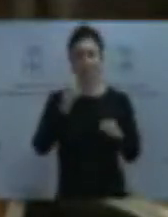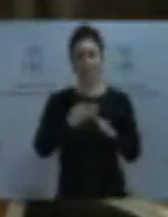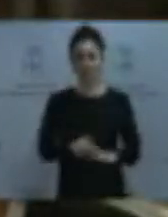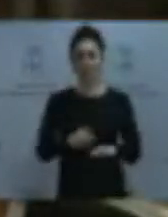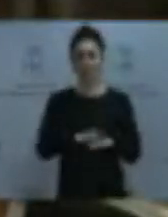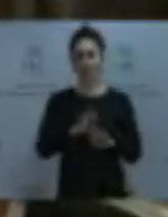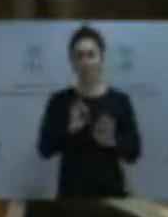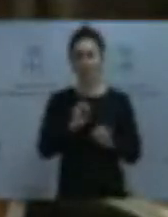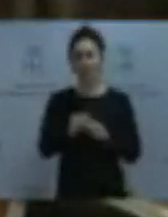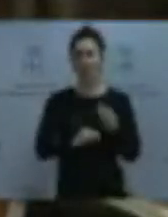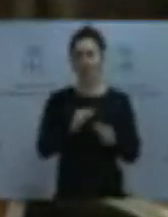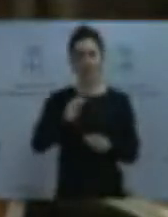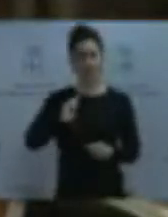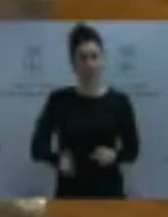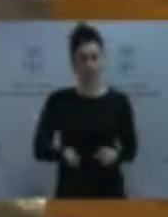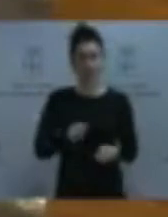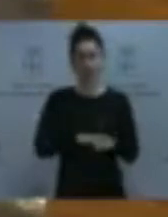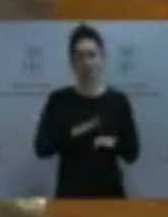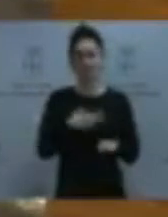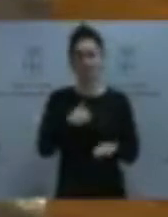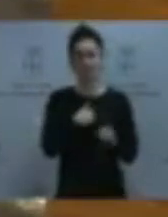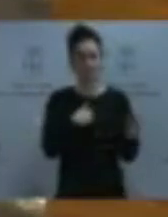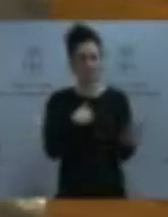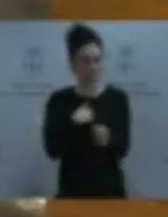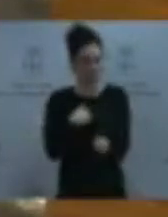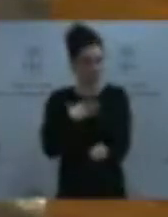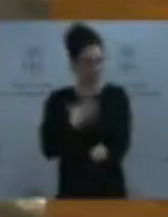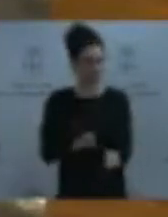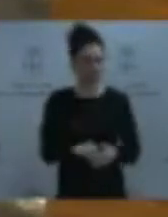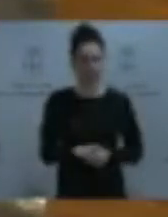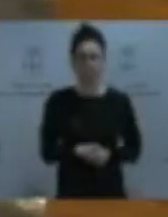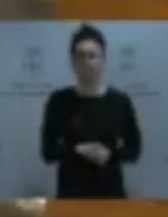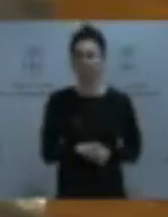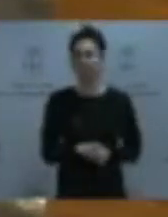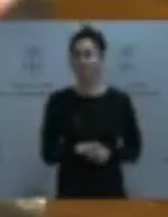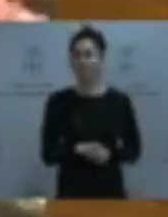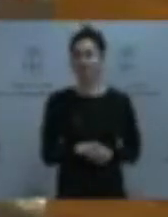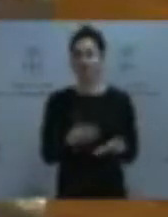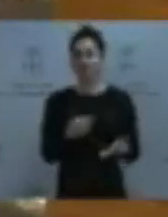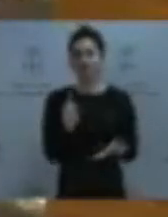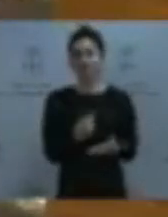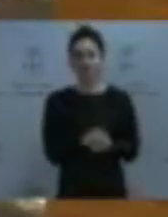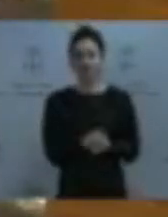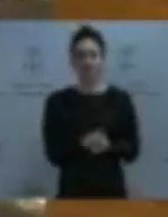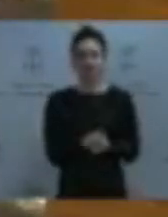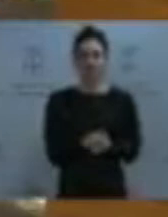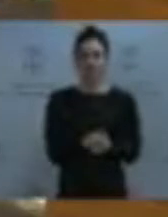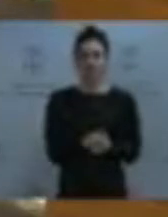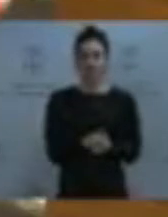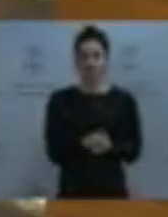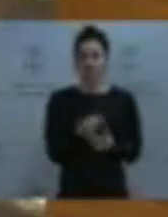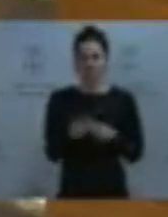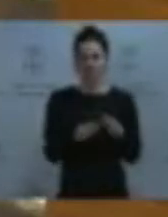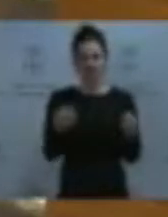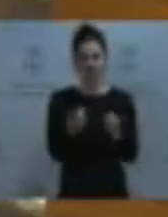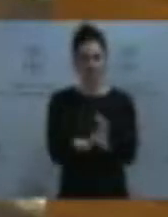de una controversia planteada, ¿no? En cuanto a lo que vamos a hacer, antes le comentaba que con carácter